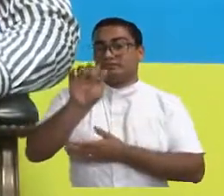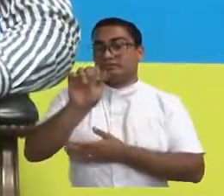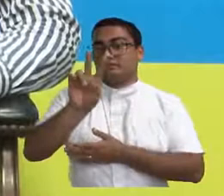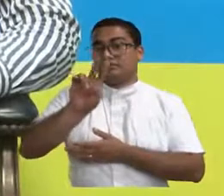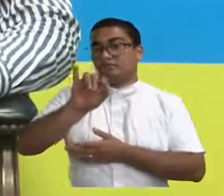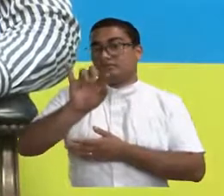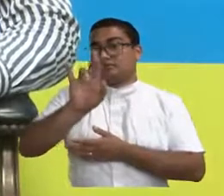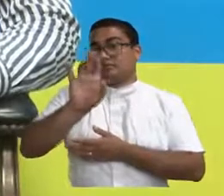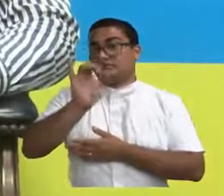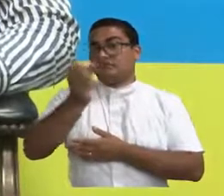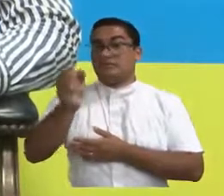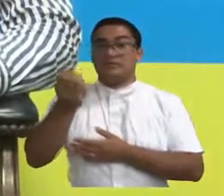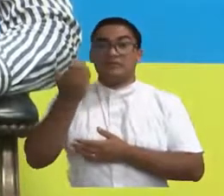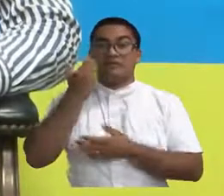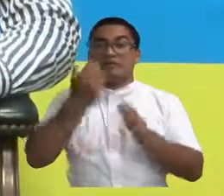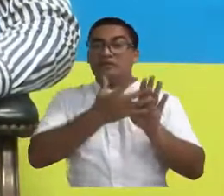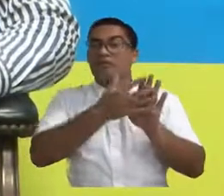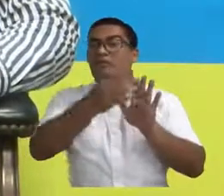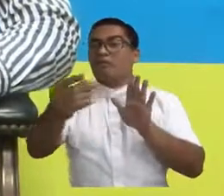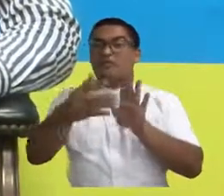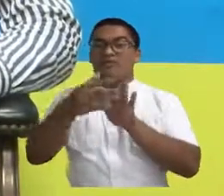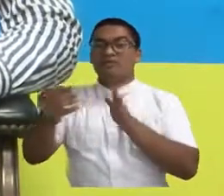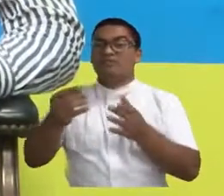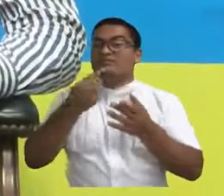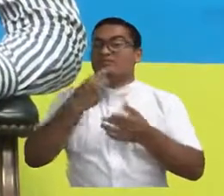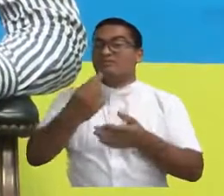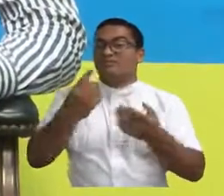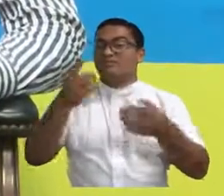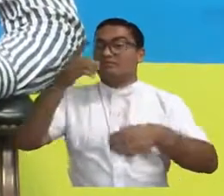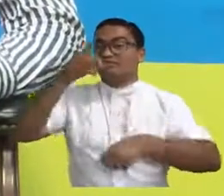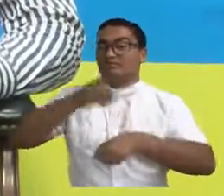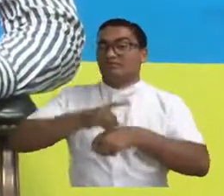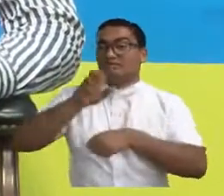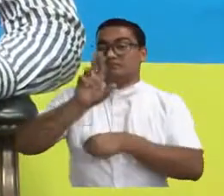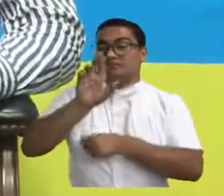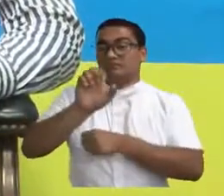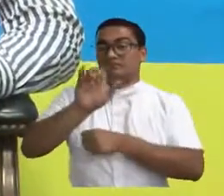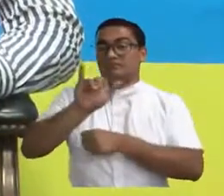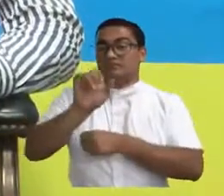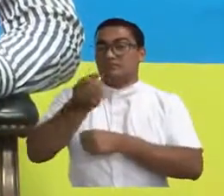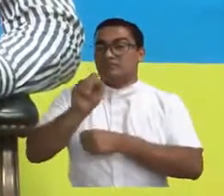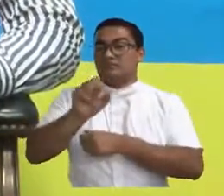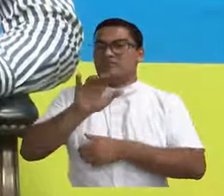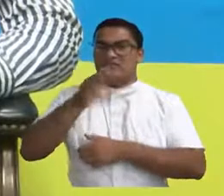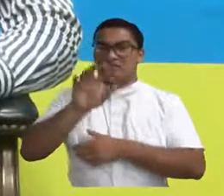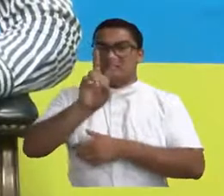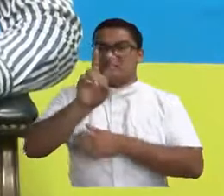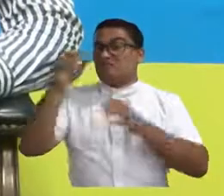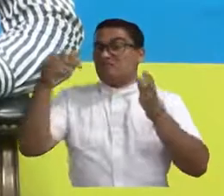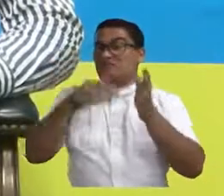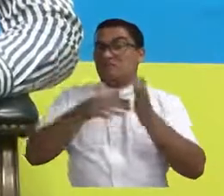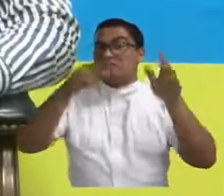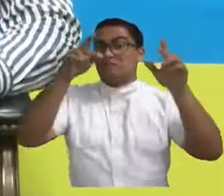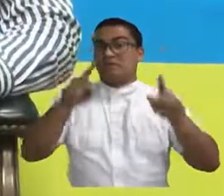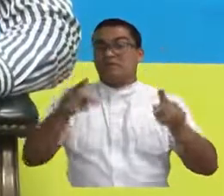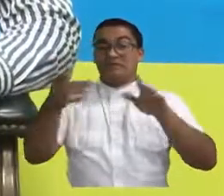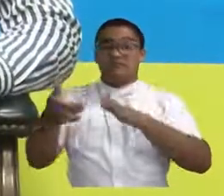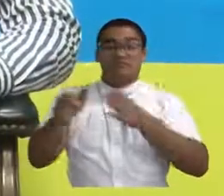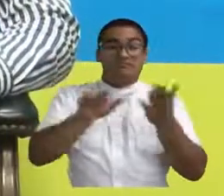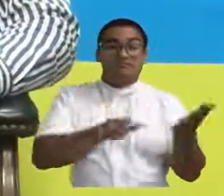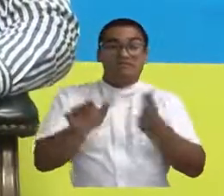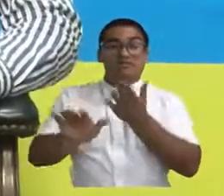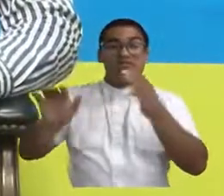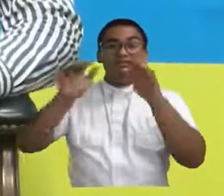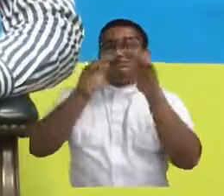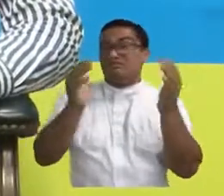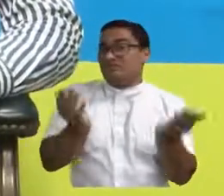doctora Reyes, que es la directora de prevención de enfermedades del MINSA, decía que hay más de 2.000 casos de coronavirus reportados en todo el